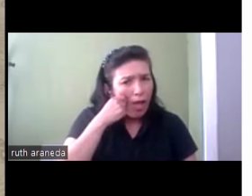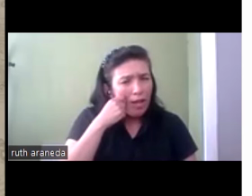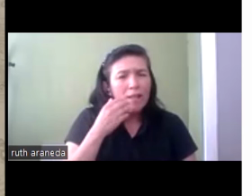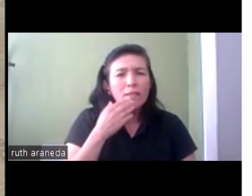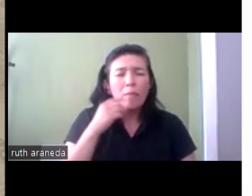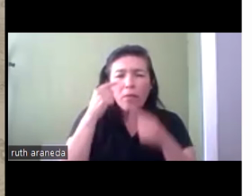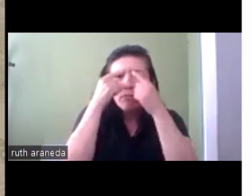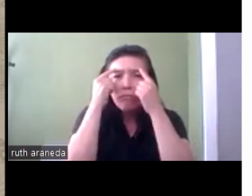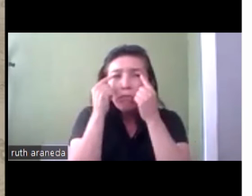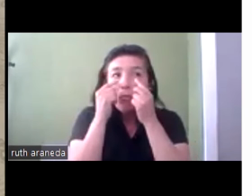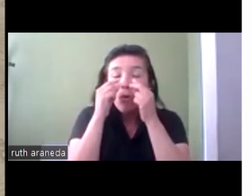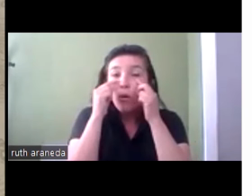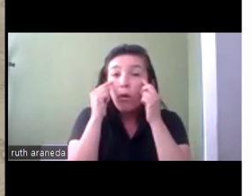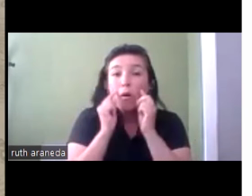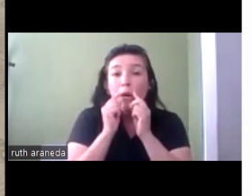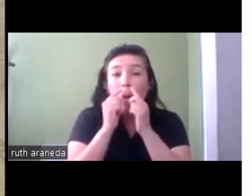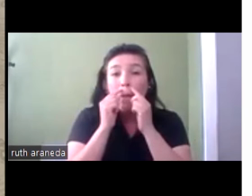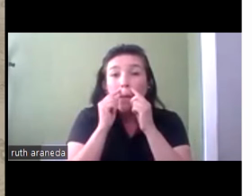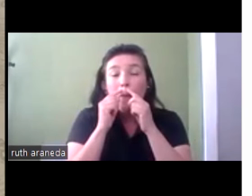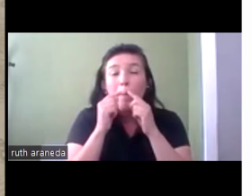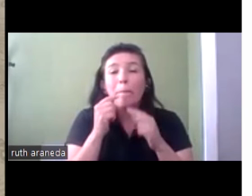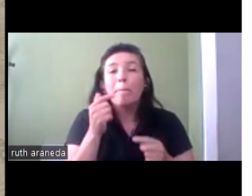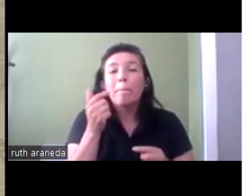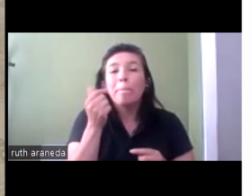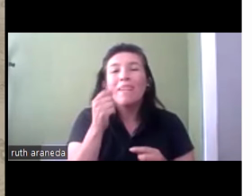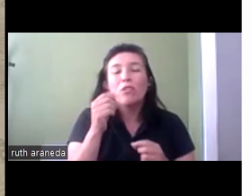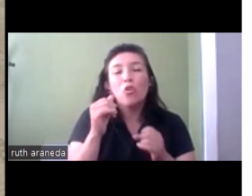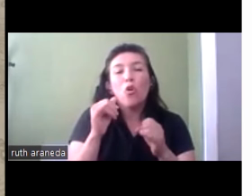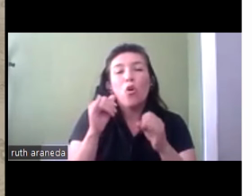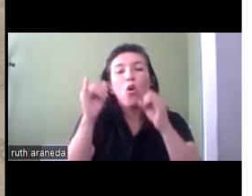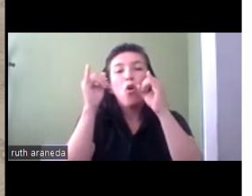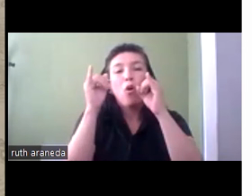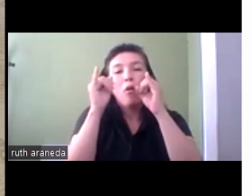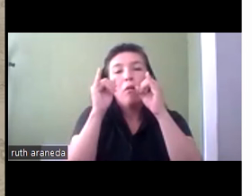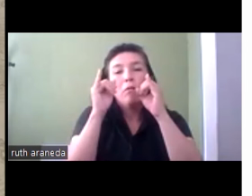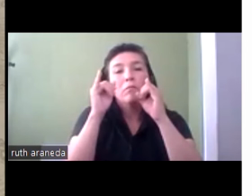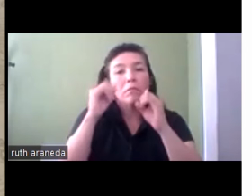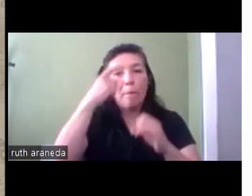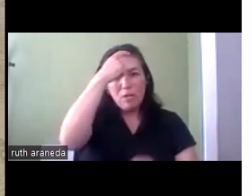faciales de lo que vendría a ser, digamos, una figura antropomorfa.